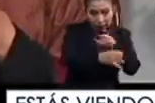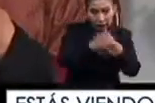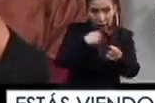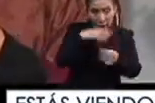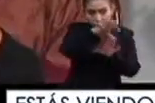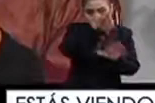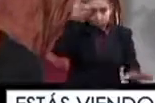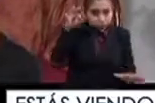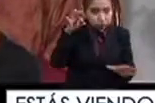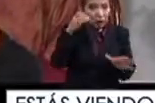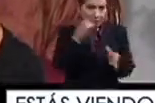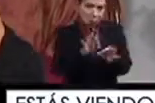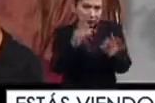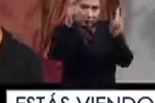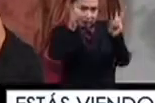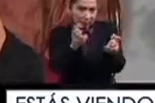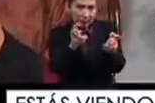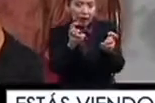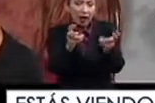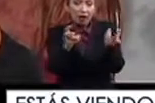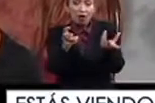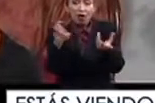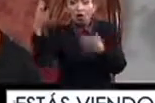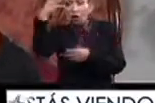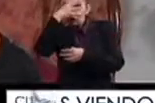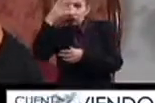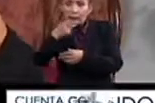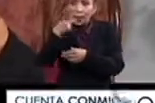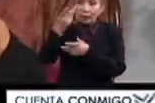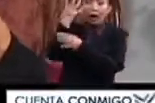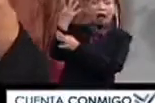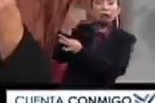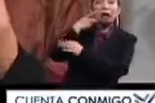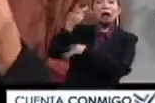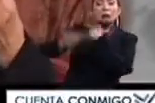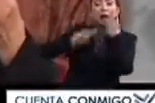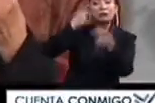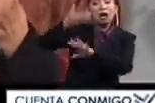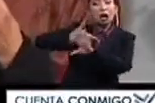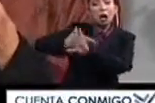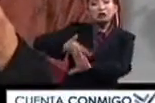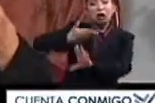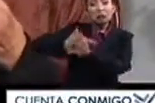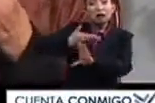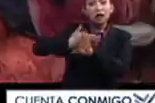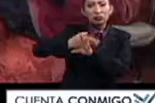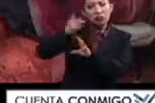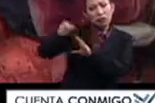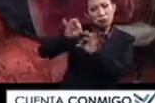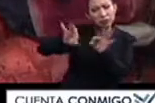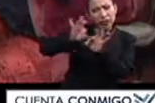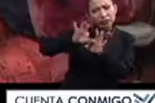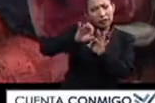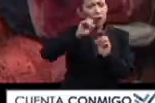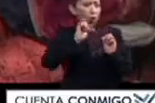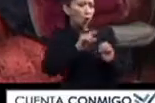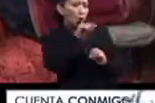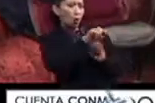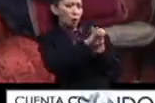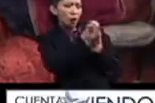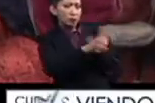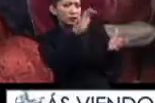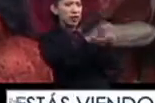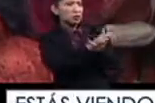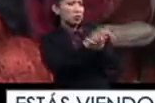esté con eso prompt afianzando un fascismo en los Estados Unidos, o que se